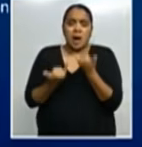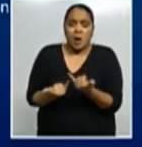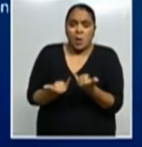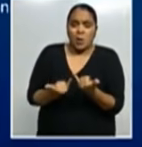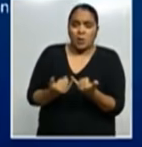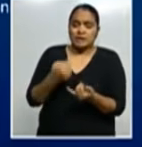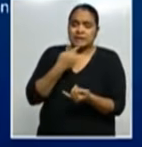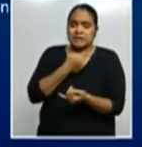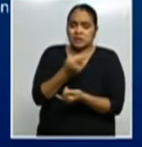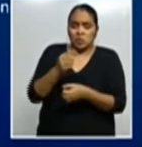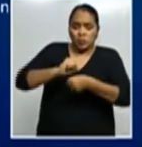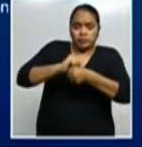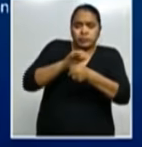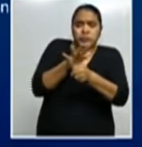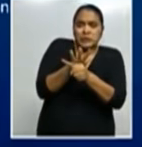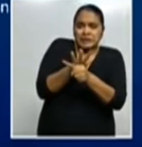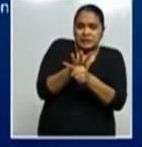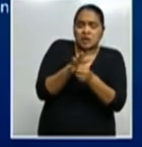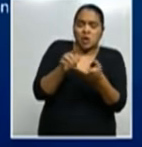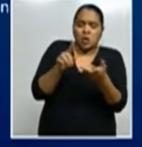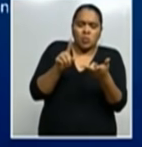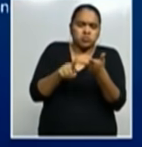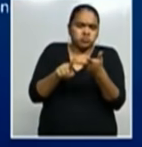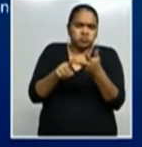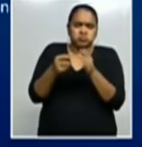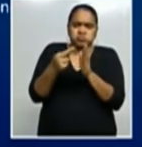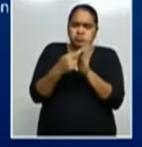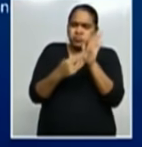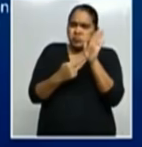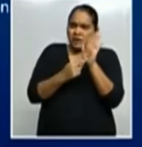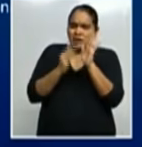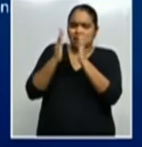de de todas las medidas que se han tomado para